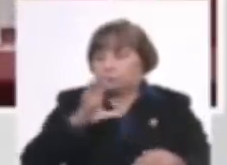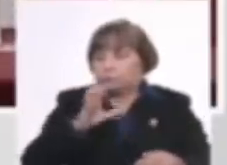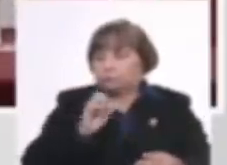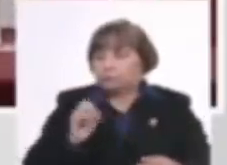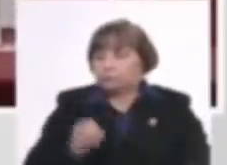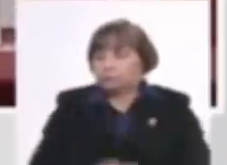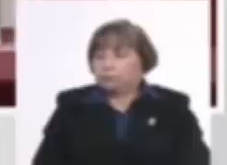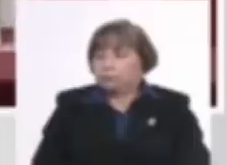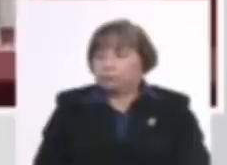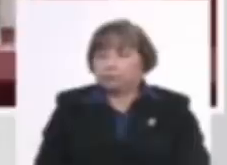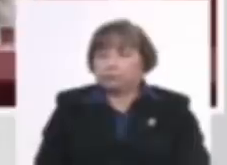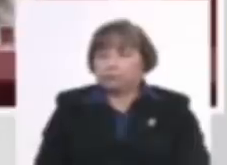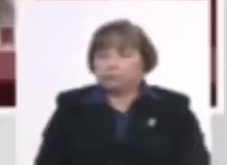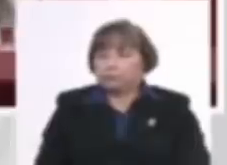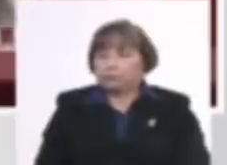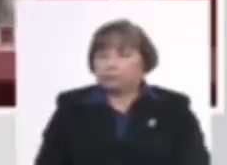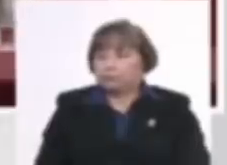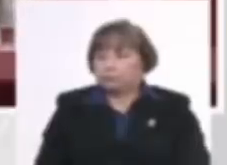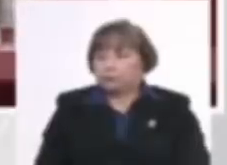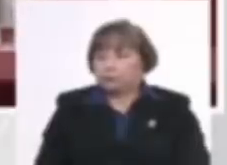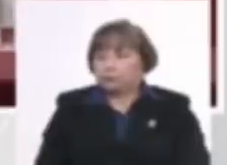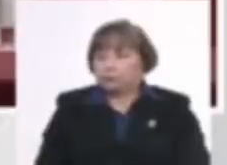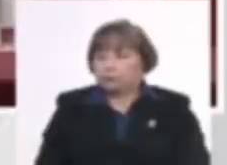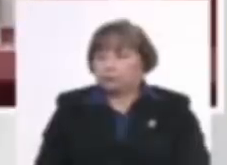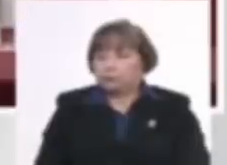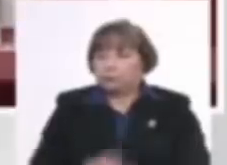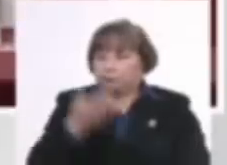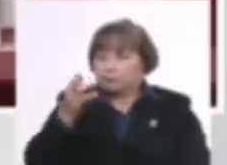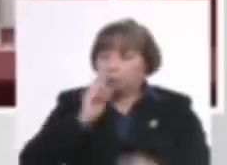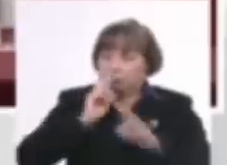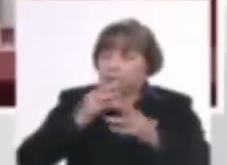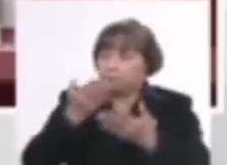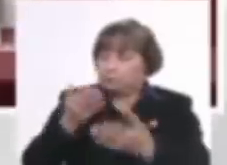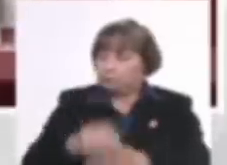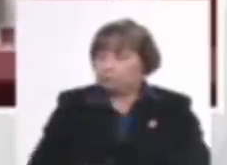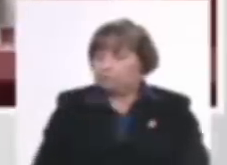que le pagaba. Para que responda, señora Paredes. Señorita Paredes.